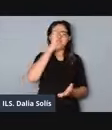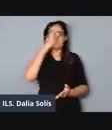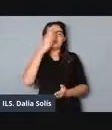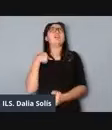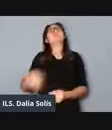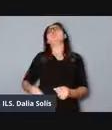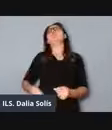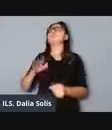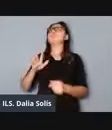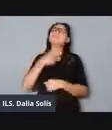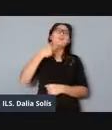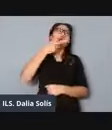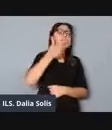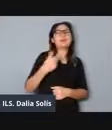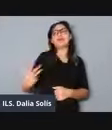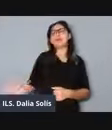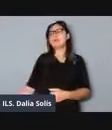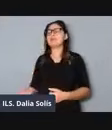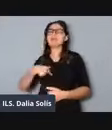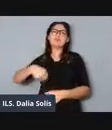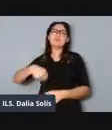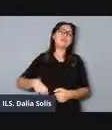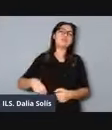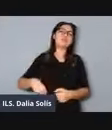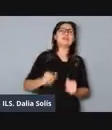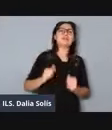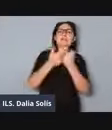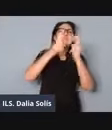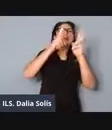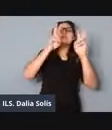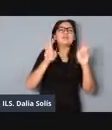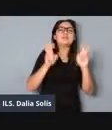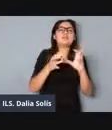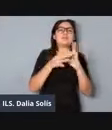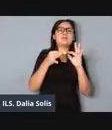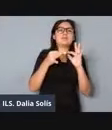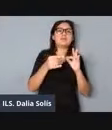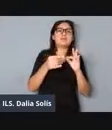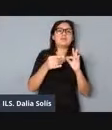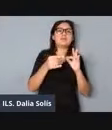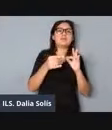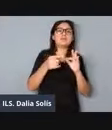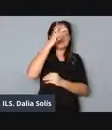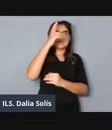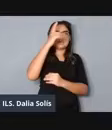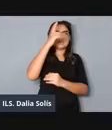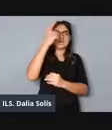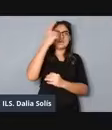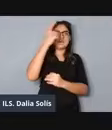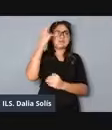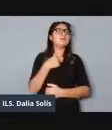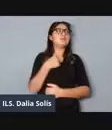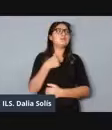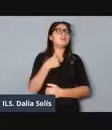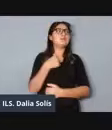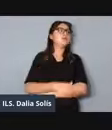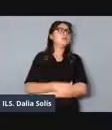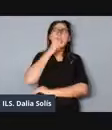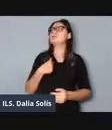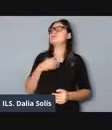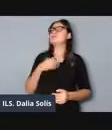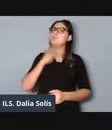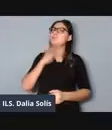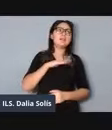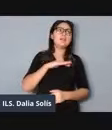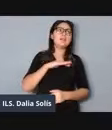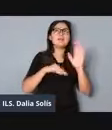sí, porque no, y es que yo como fumo, y yo como tomo, y yo como hago, y yo como esto. Entonces, lo que estamos generando